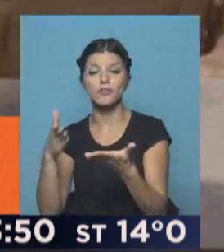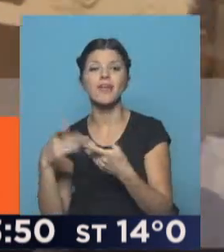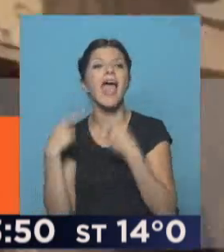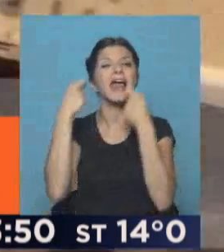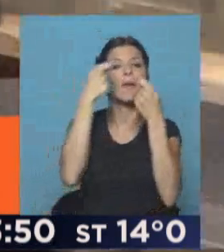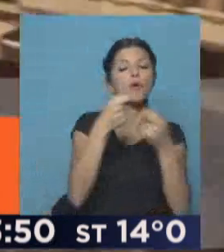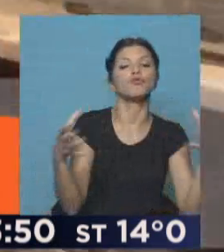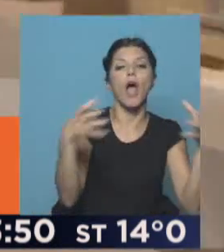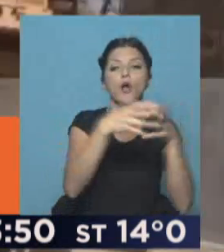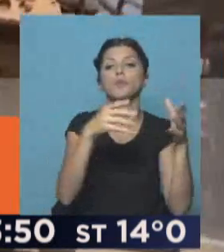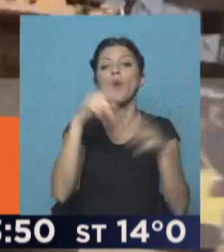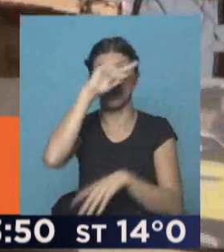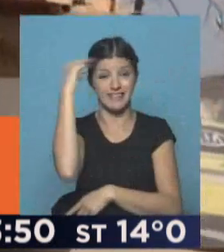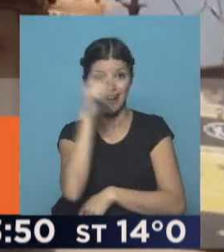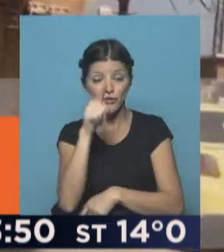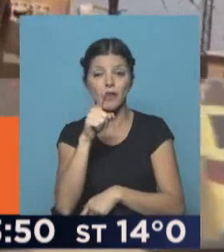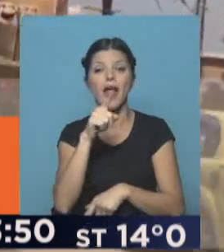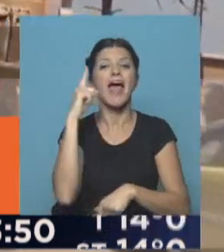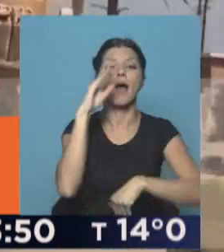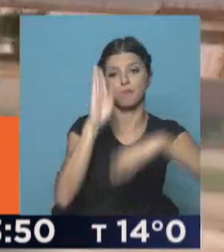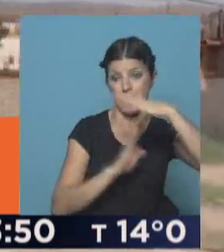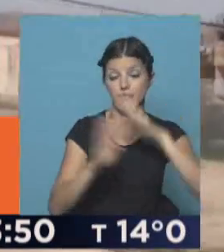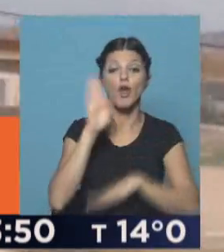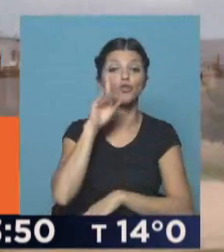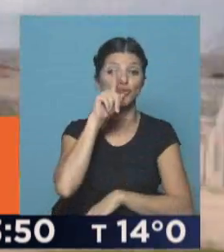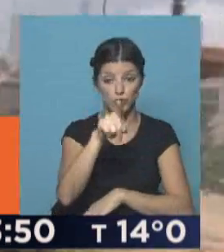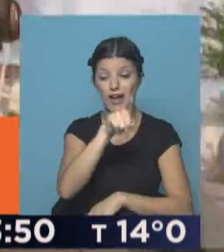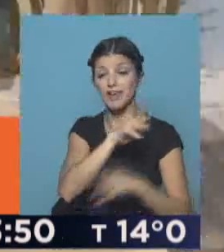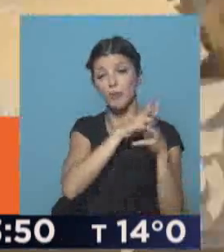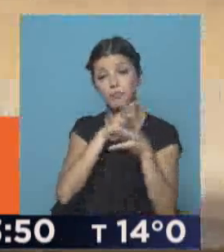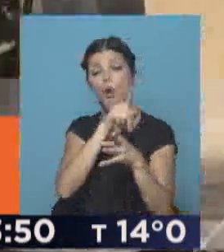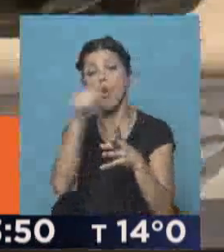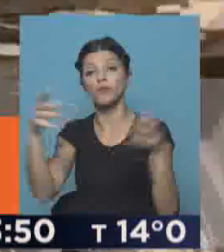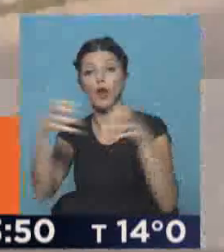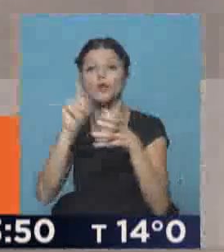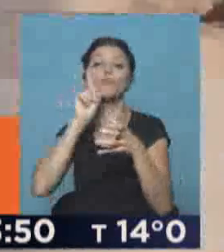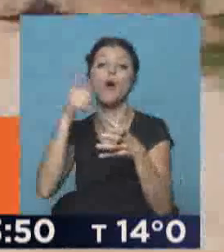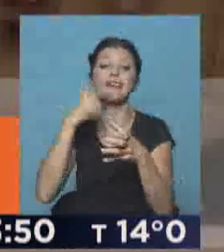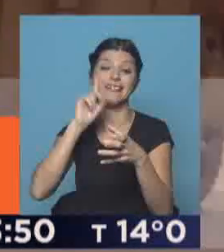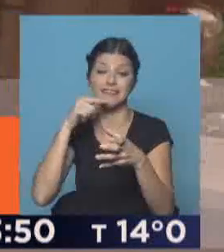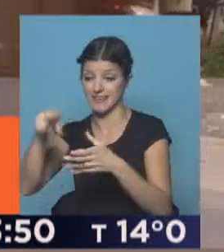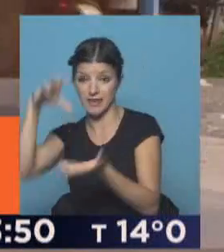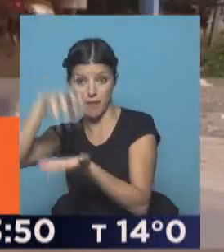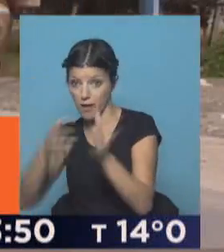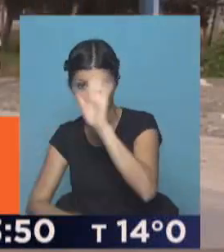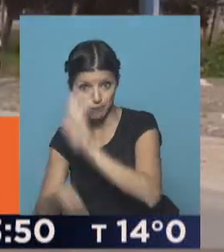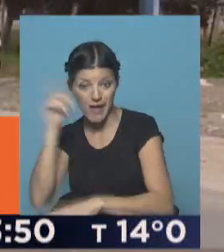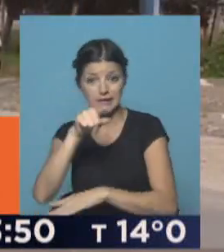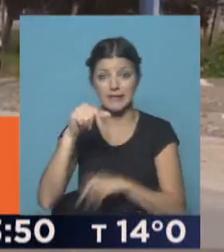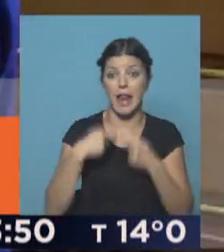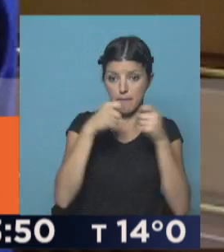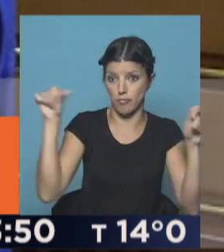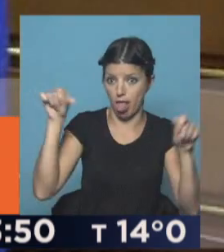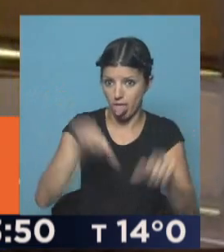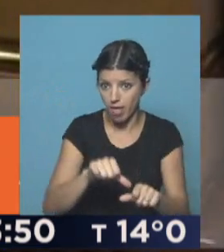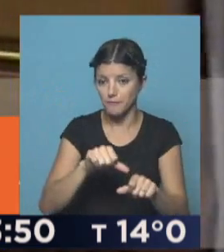la coalición internacional encabezada por Estados Unidos que combate al grupo Estado Islámico. Un ingrediente hasta ahora